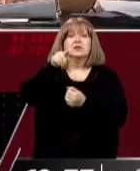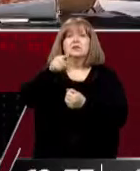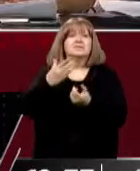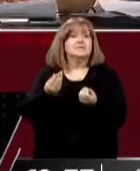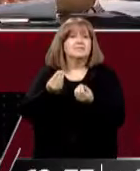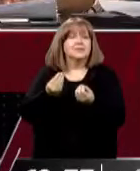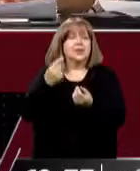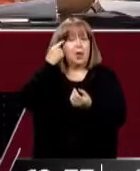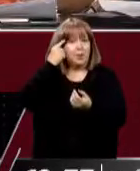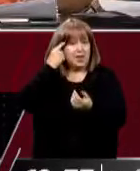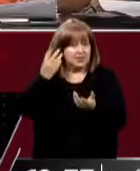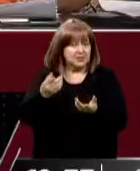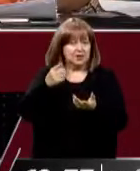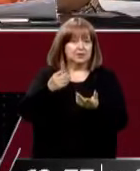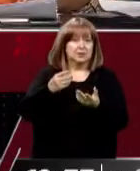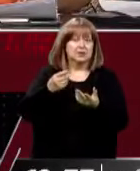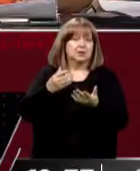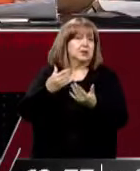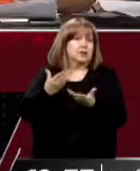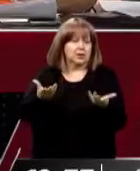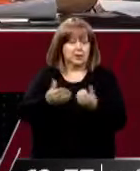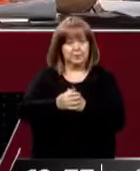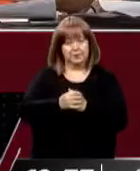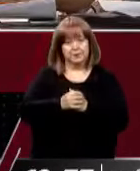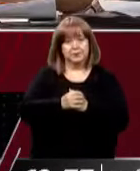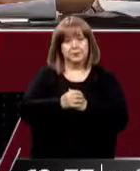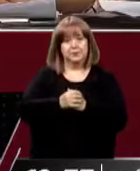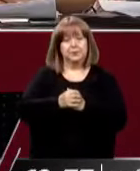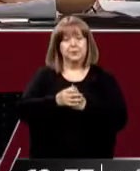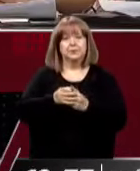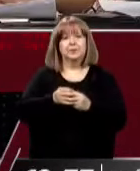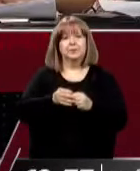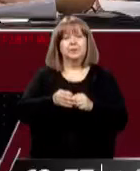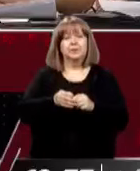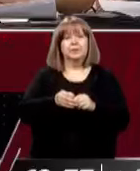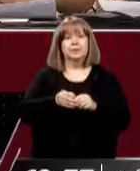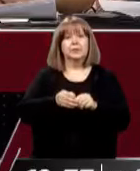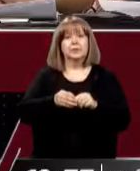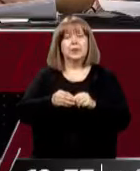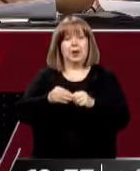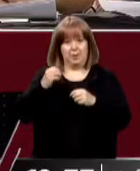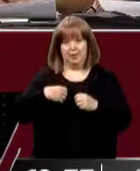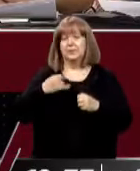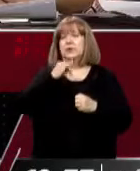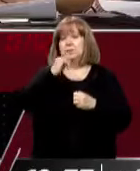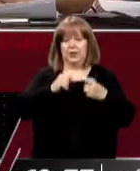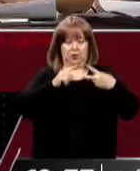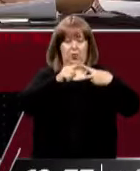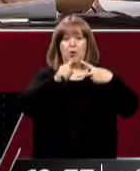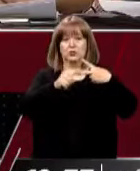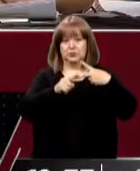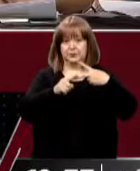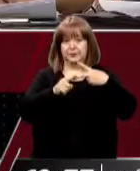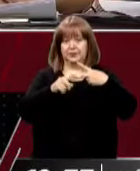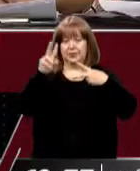que tienen ustedes y qué es lo que les está pareciendo toda la repercusión que ha tenido? Bien, dos cosas importantes. Sí. Una